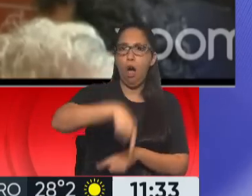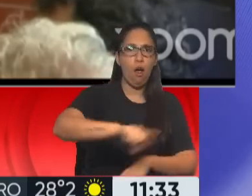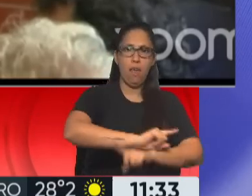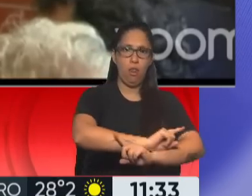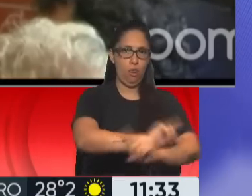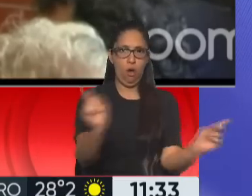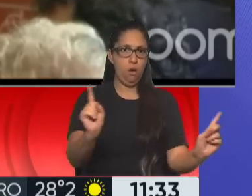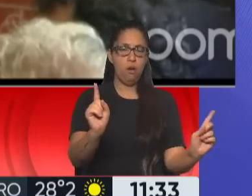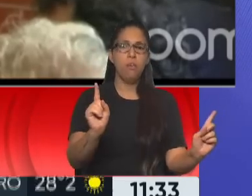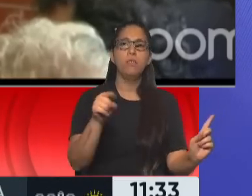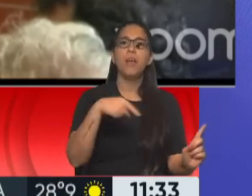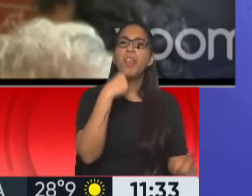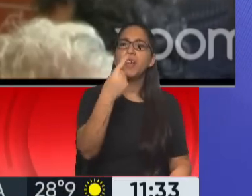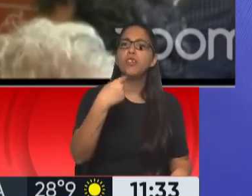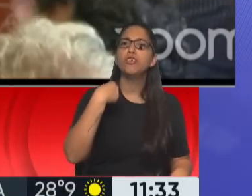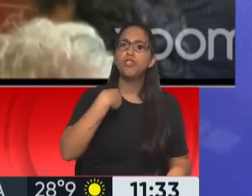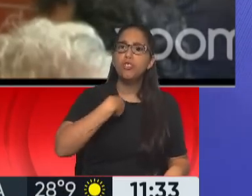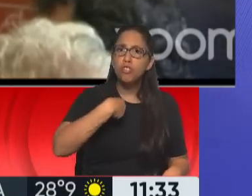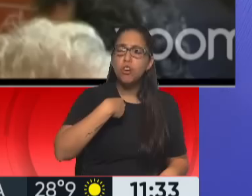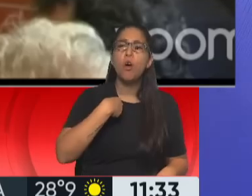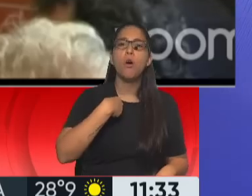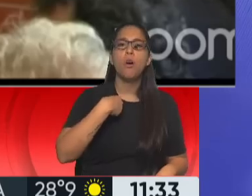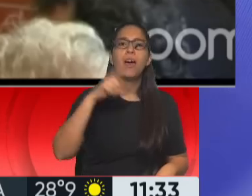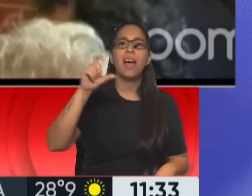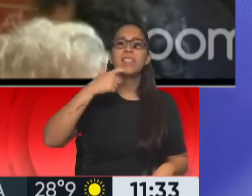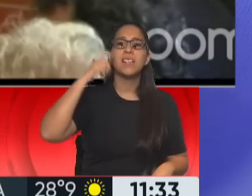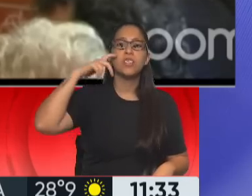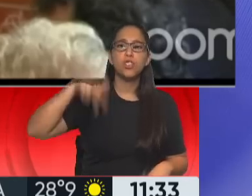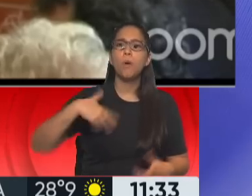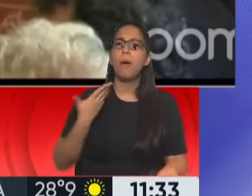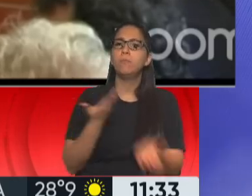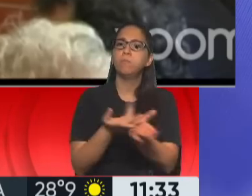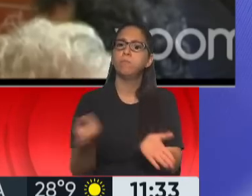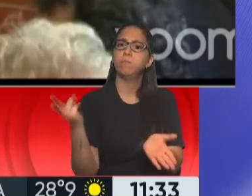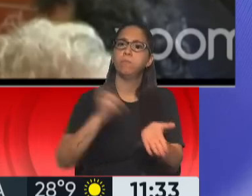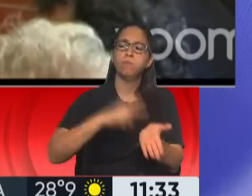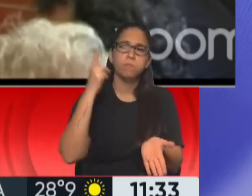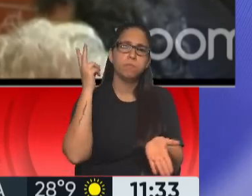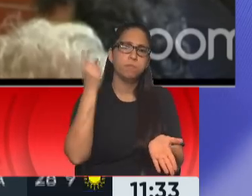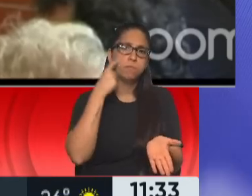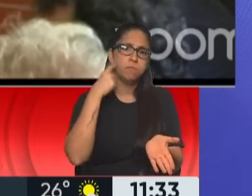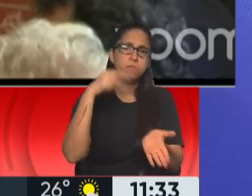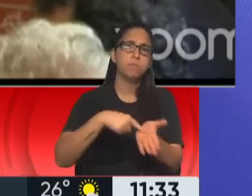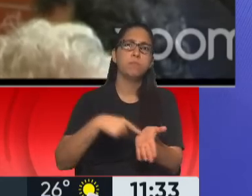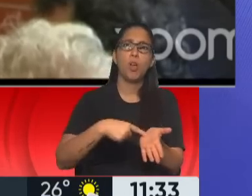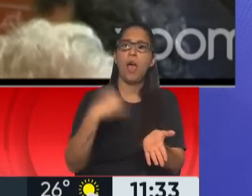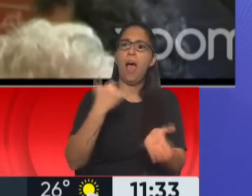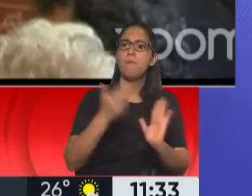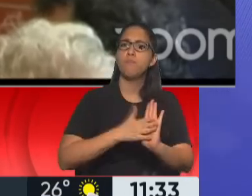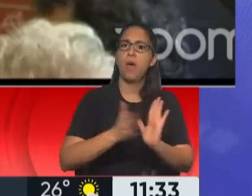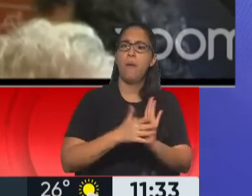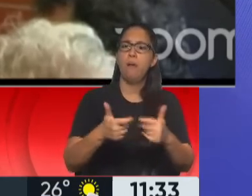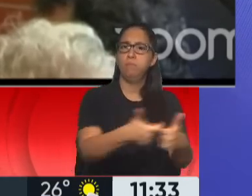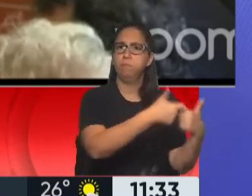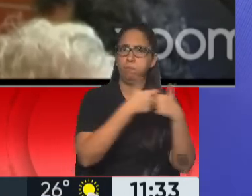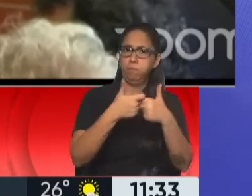audiencia, dijo: yo voy a recurrir en casación este fallo porque para mí está aprobada la asociación ilícita. Bueno, los